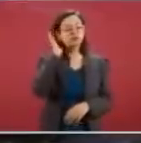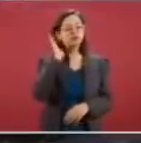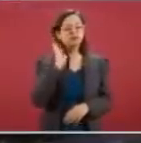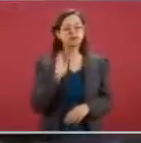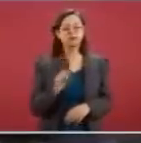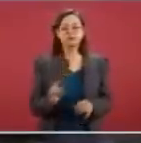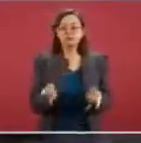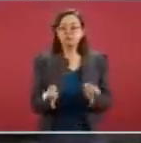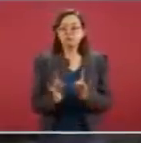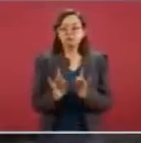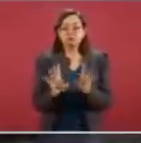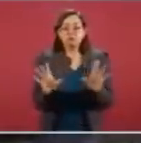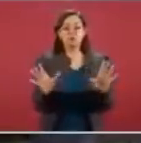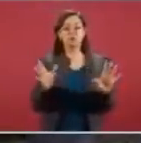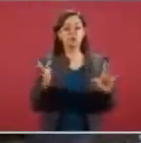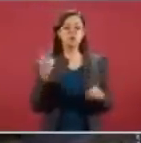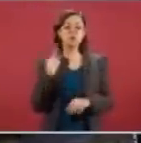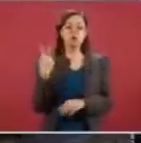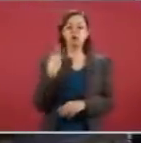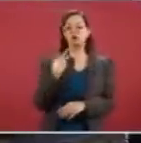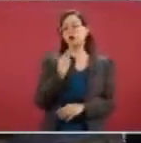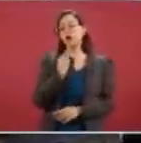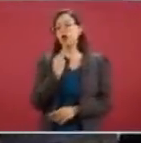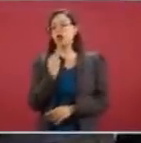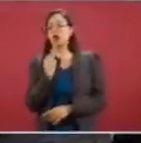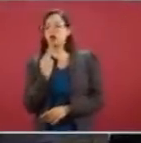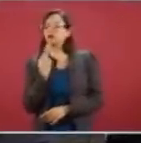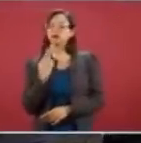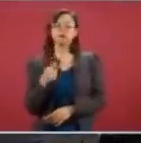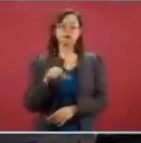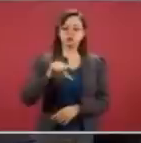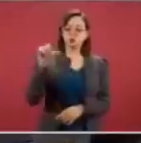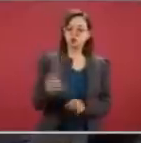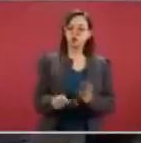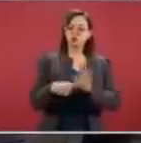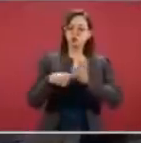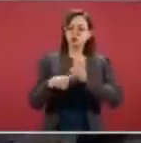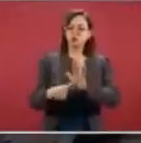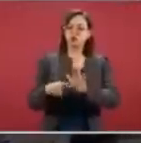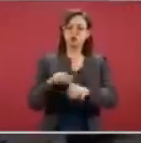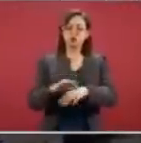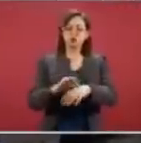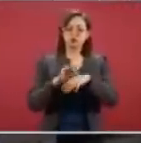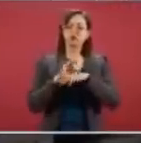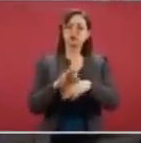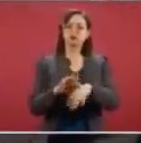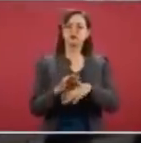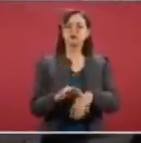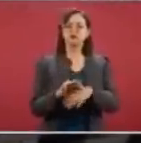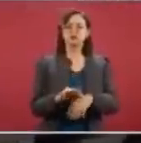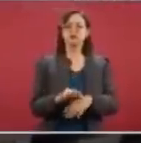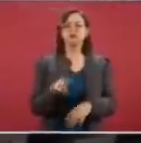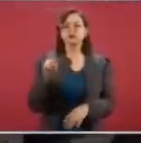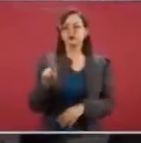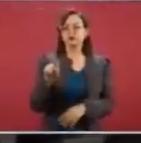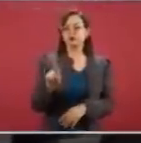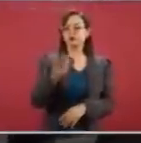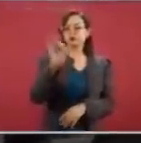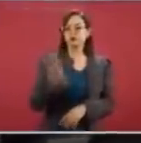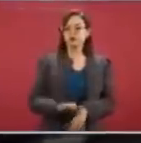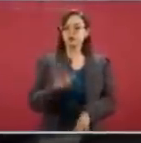no es un evento político, es un evento real, lo quiero ser muy claro. Algunos, el 70% están muy claros, algunos tendremos